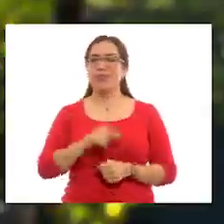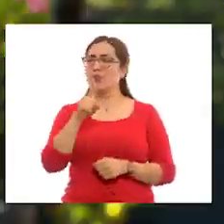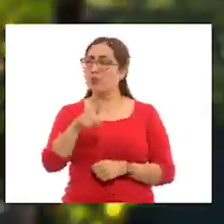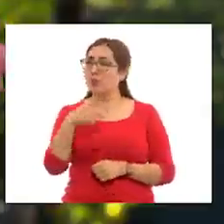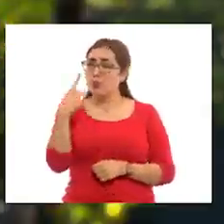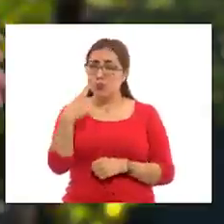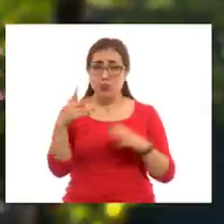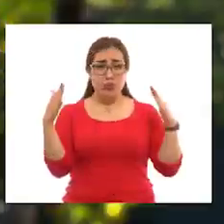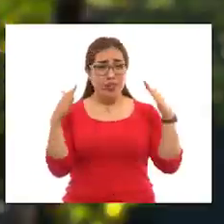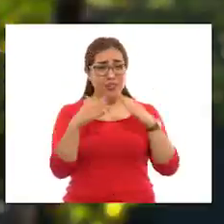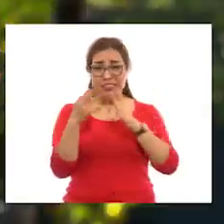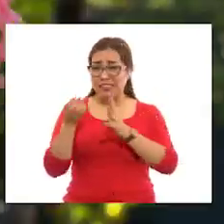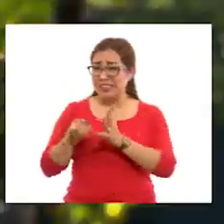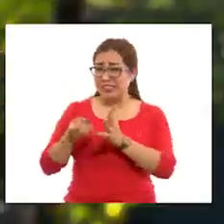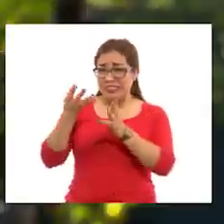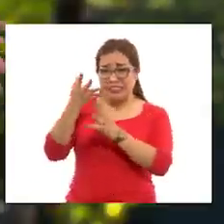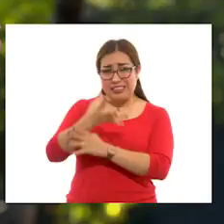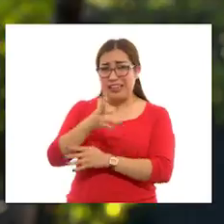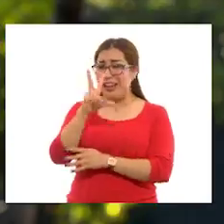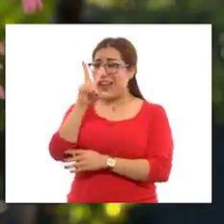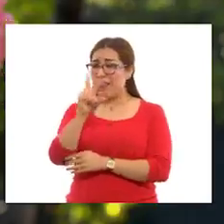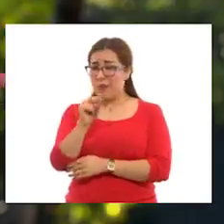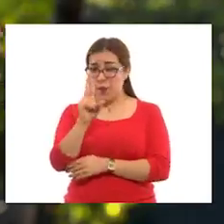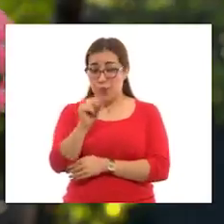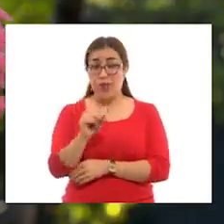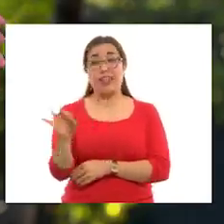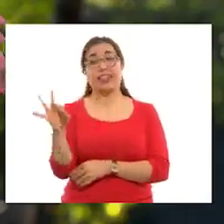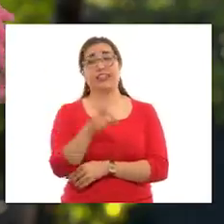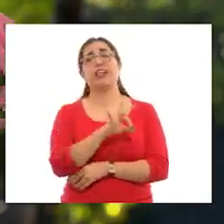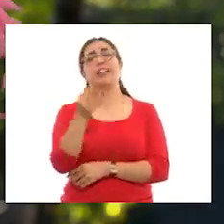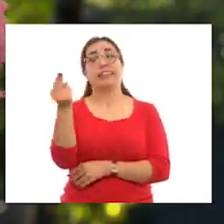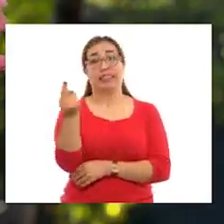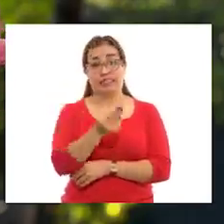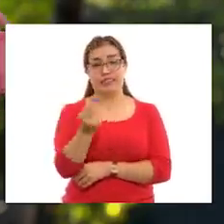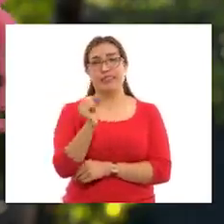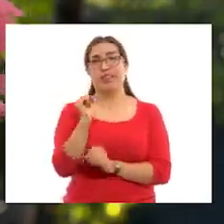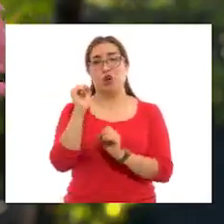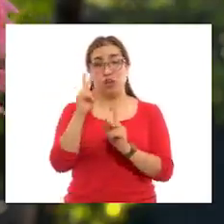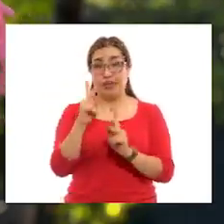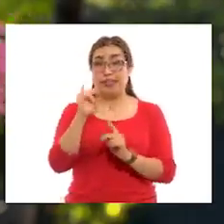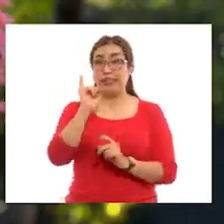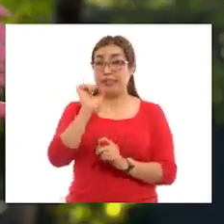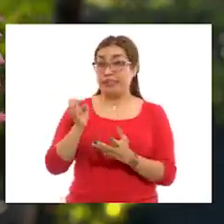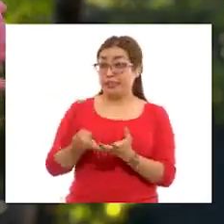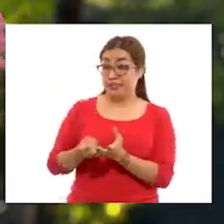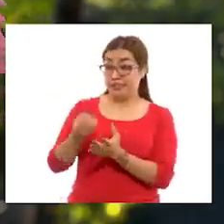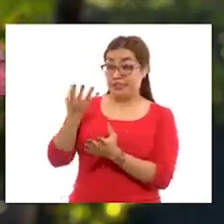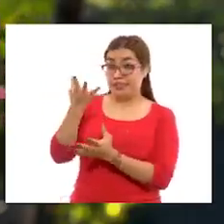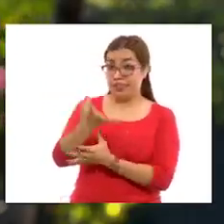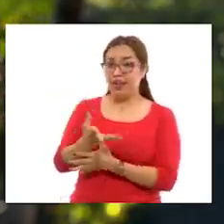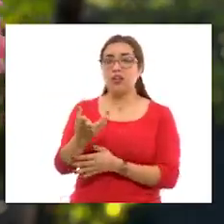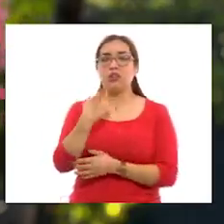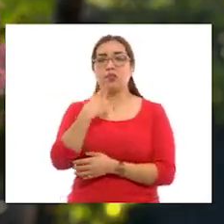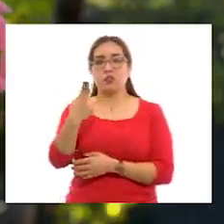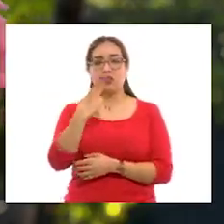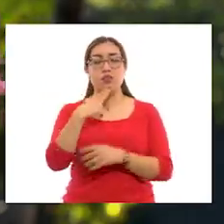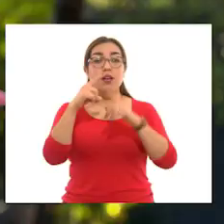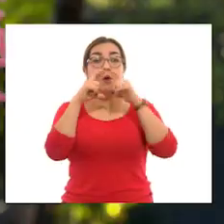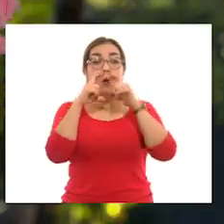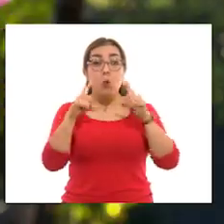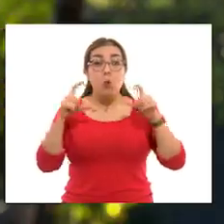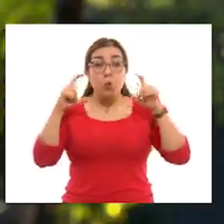de no salir de casa a menos que sea muy necesario. Si lo haces, utiliza el